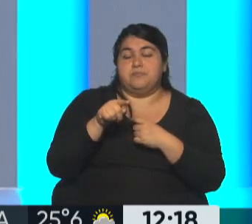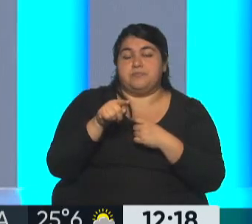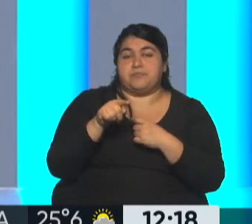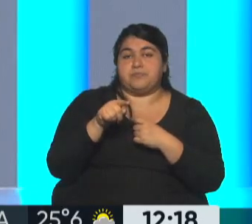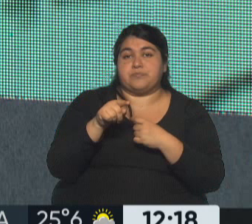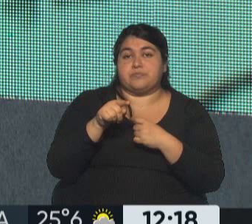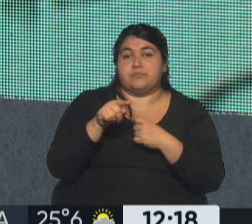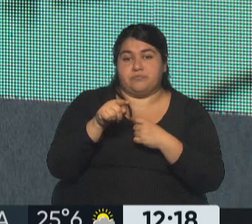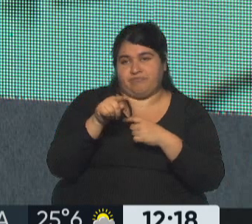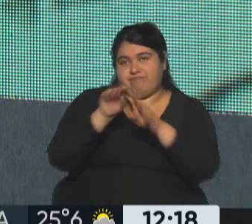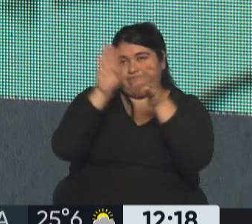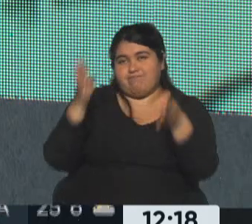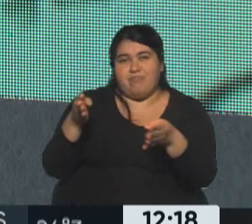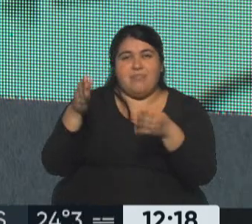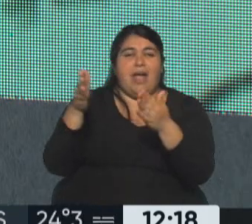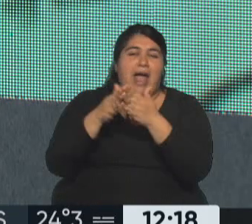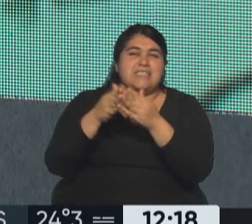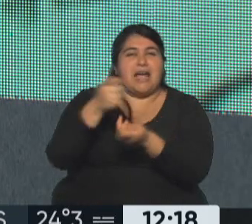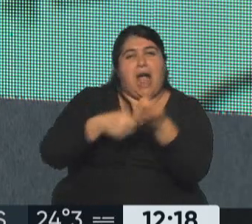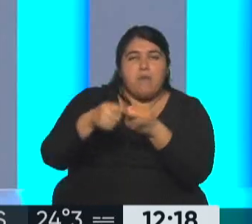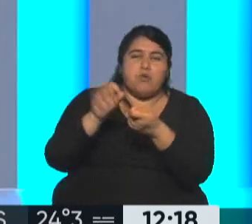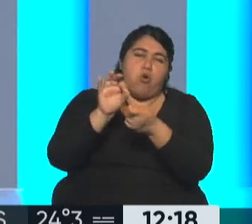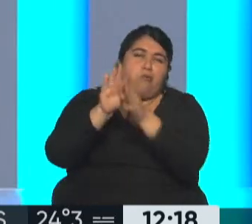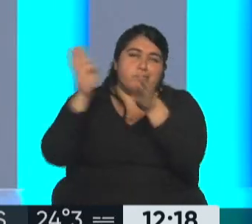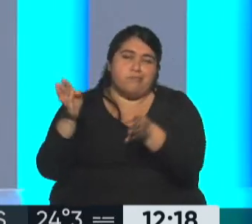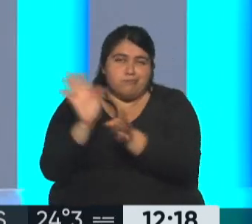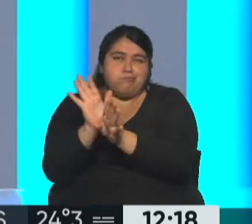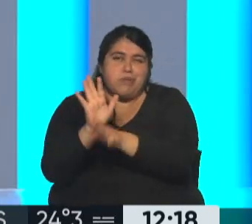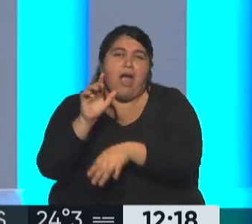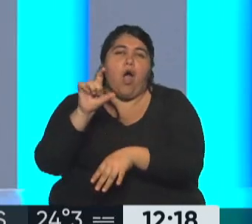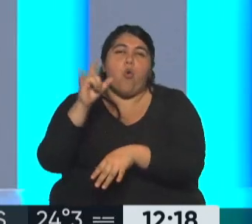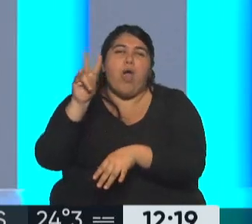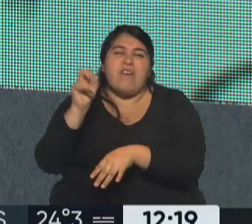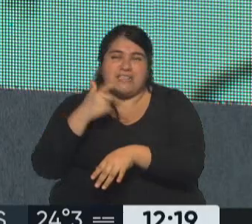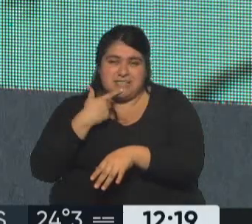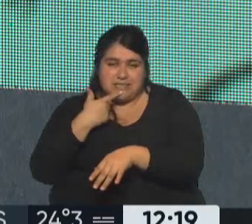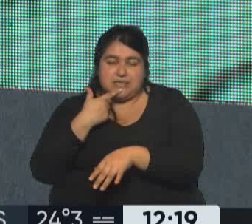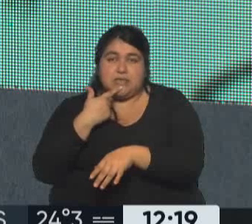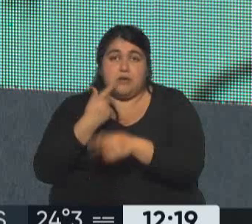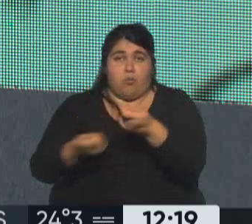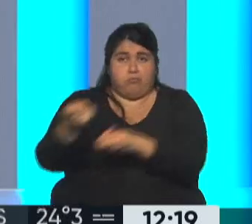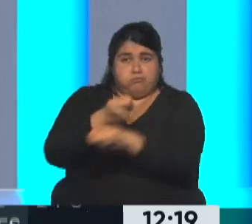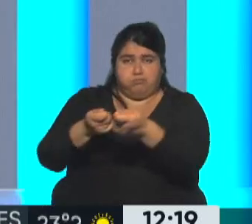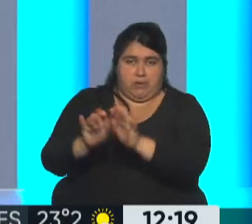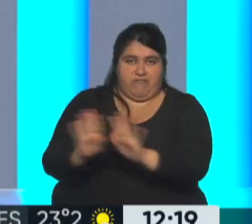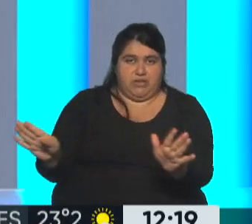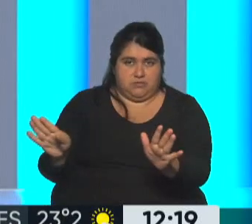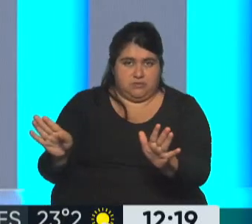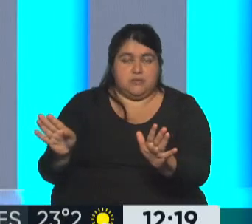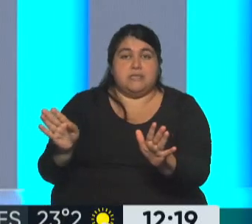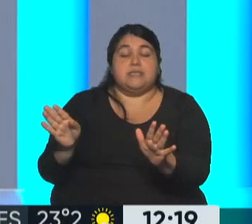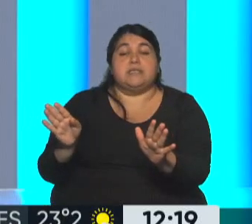de las de las famosas de las famosas cuevas de operar verdad dejaron de operar siguen operando las chiquitas viste claro a ver